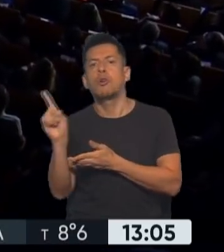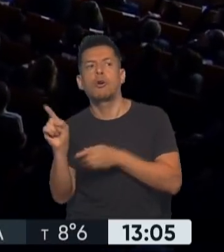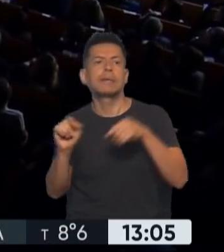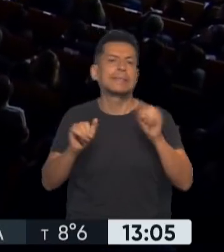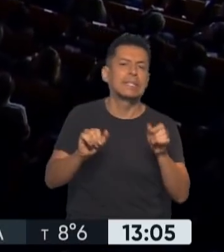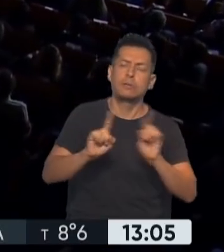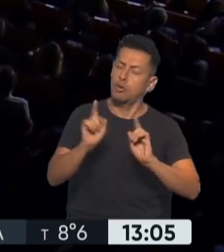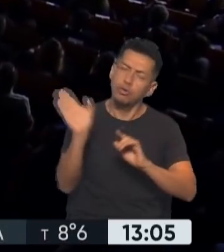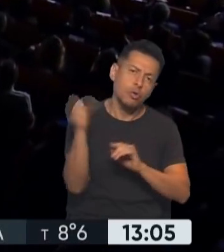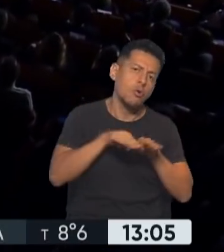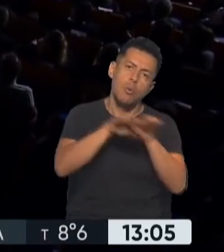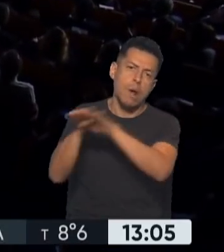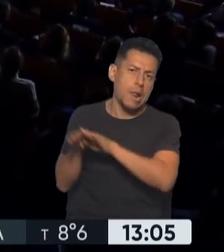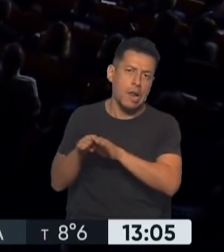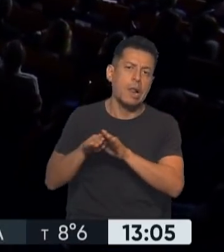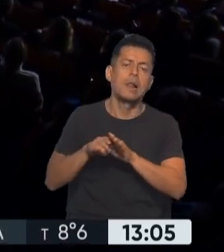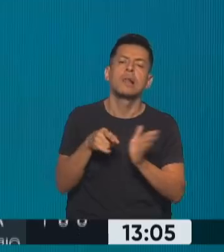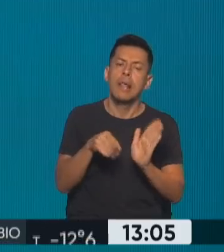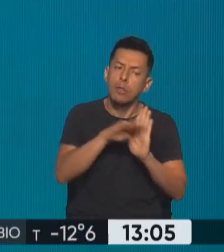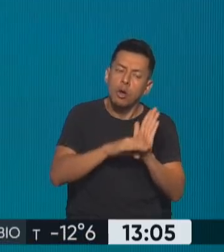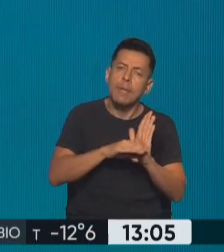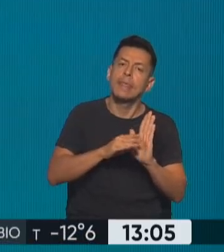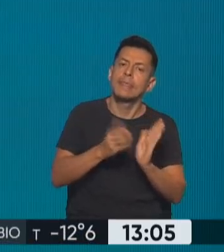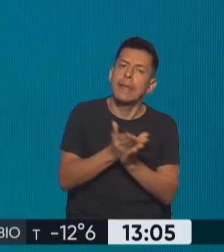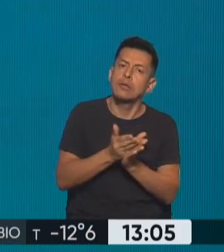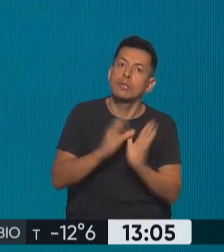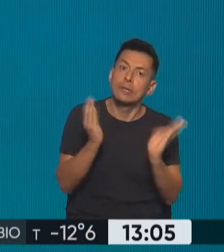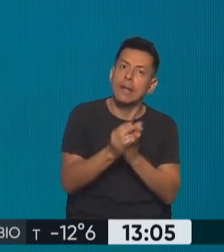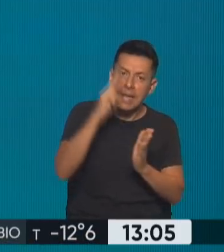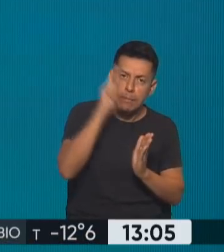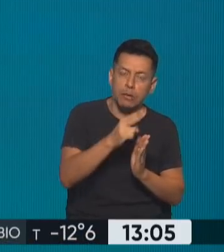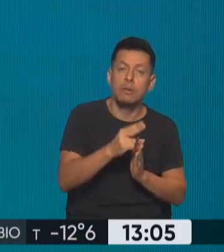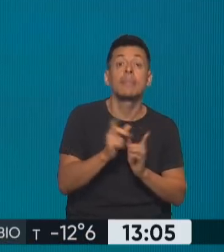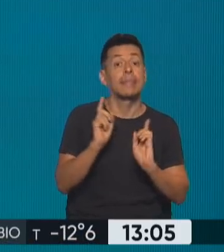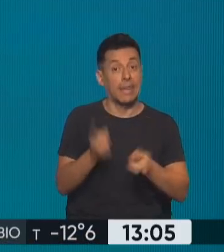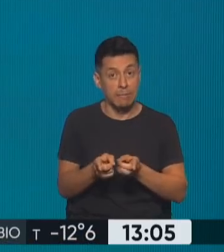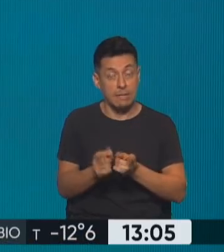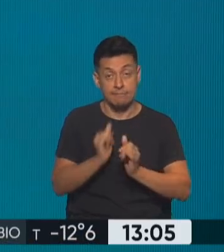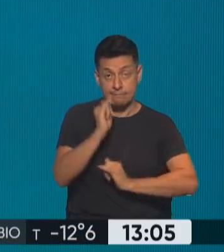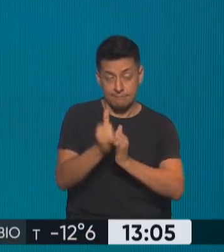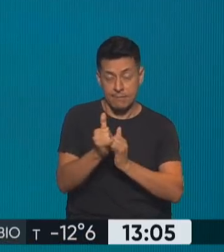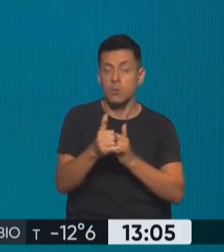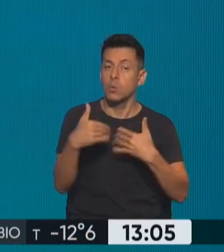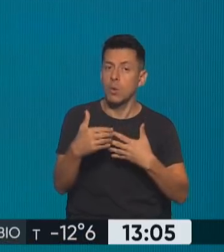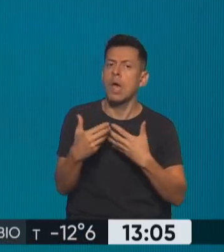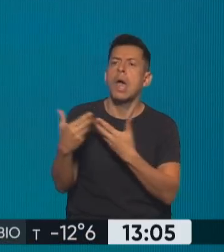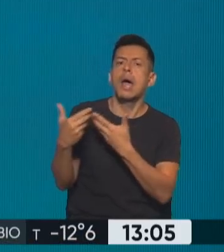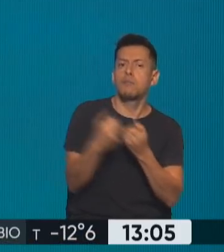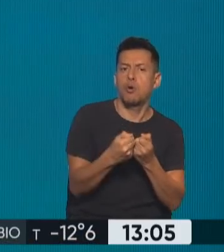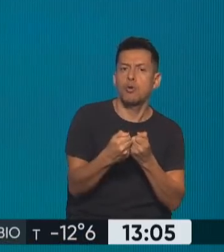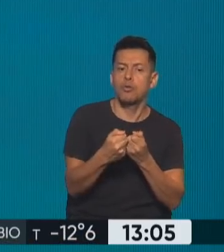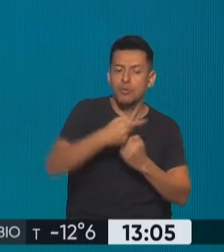de distinción. En este sentido también quiero rescatar el apoyo por nuestra